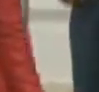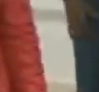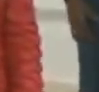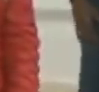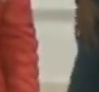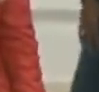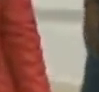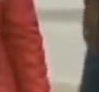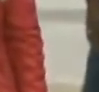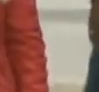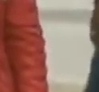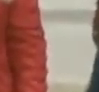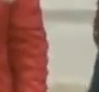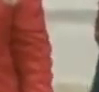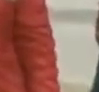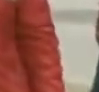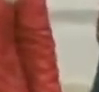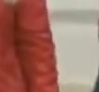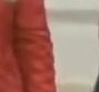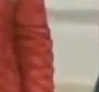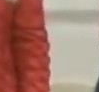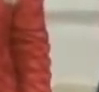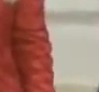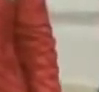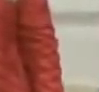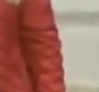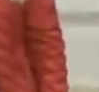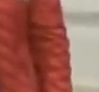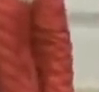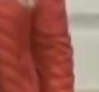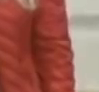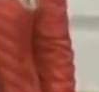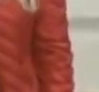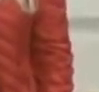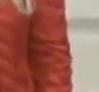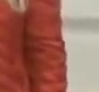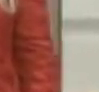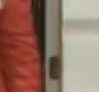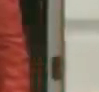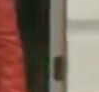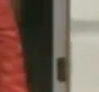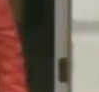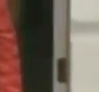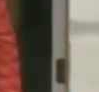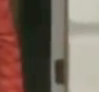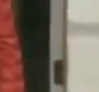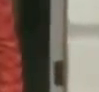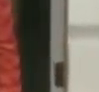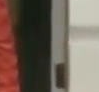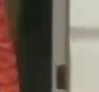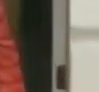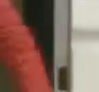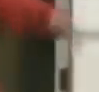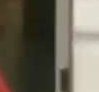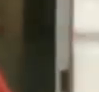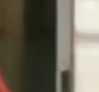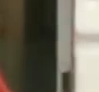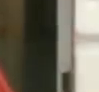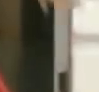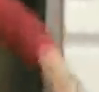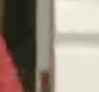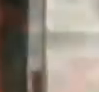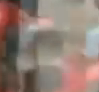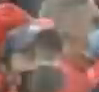decadentes de Europa, por parte de la derecha neocolonial de Colombia, que en estos 3 años también el pueblo ha creado